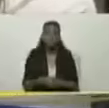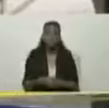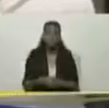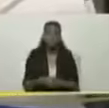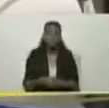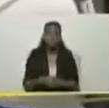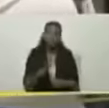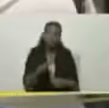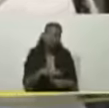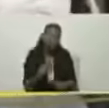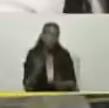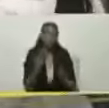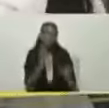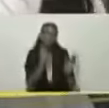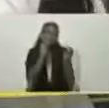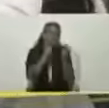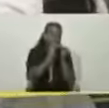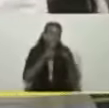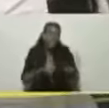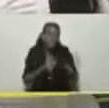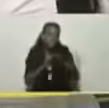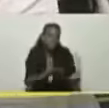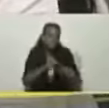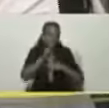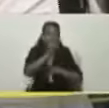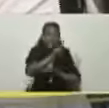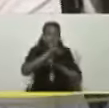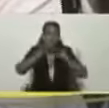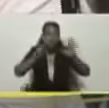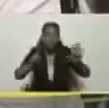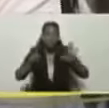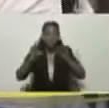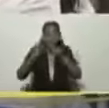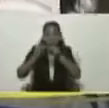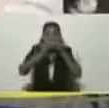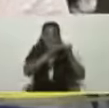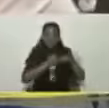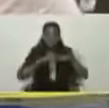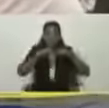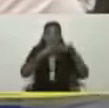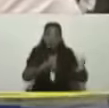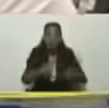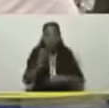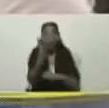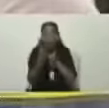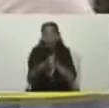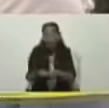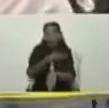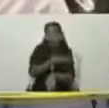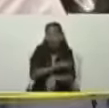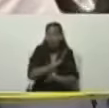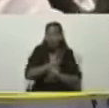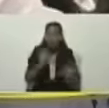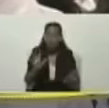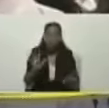Yo quisiera acotar que aparte de las 26 unidades que usted está entregando, ya teníamos 4 en funcionamiento, presidente, en los diversos estados